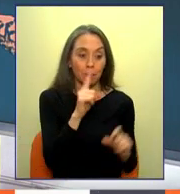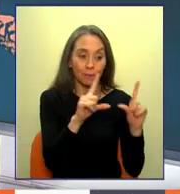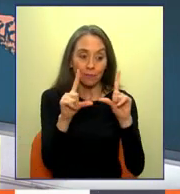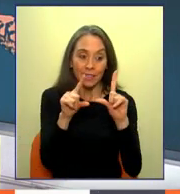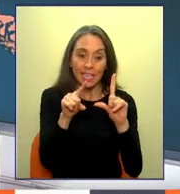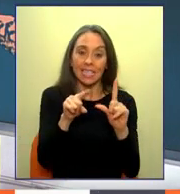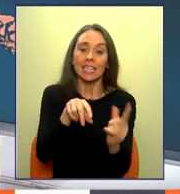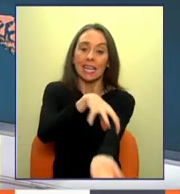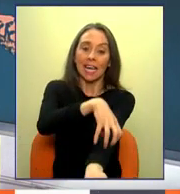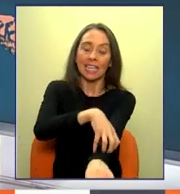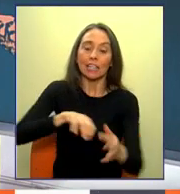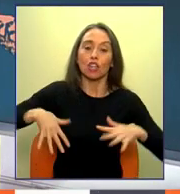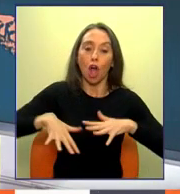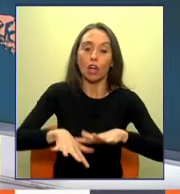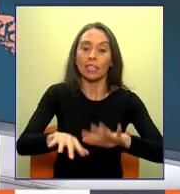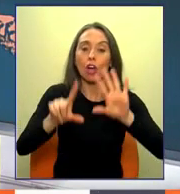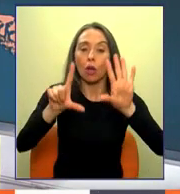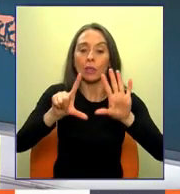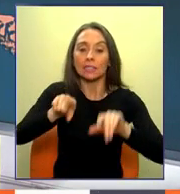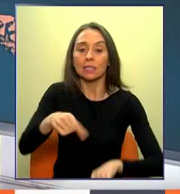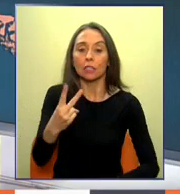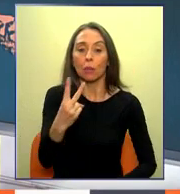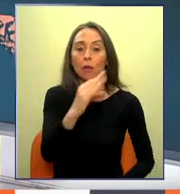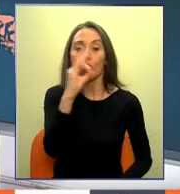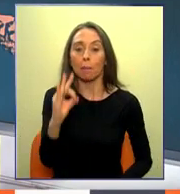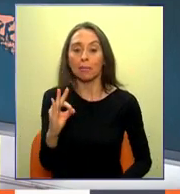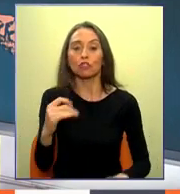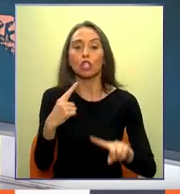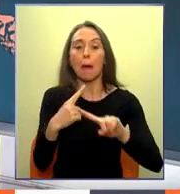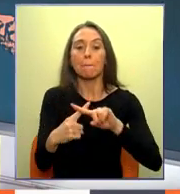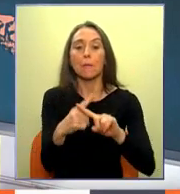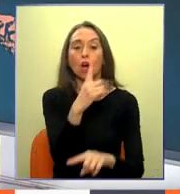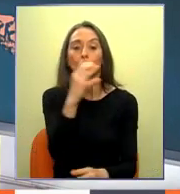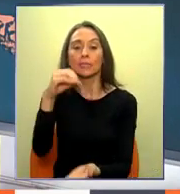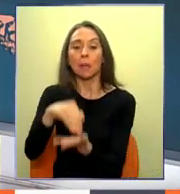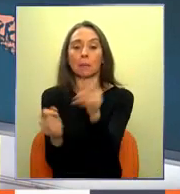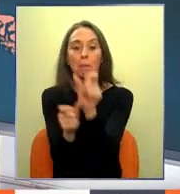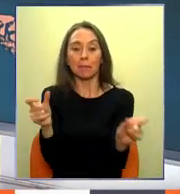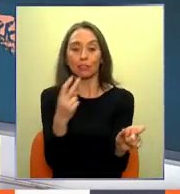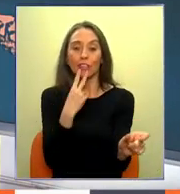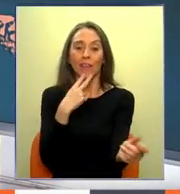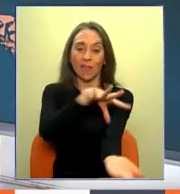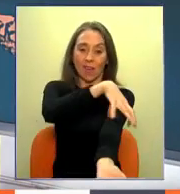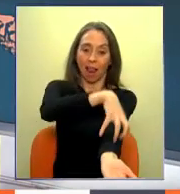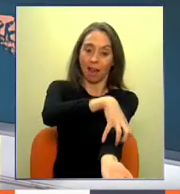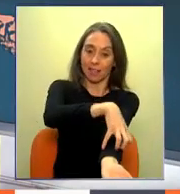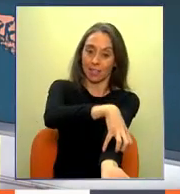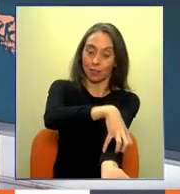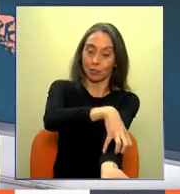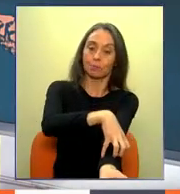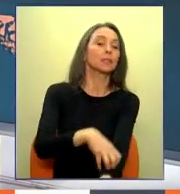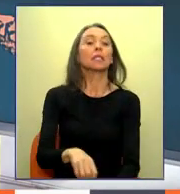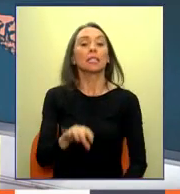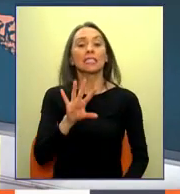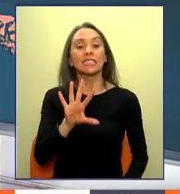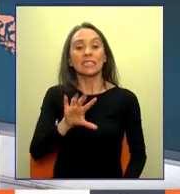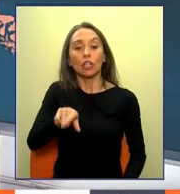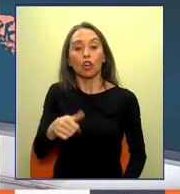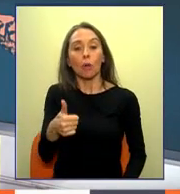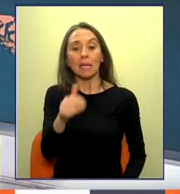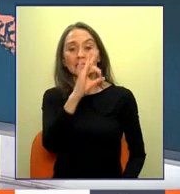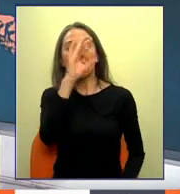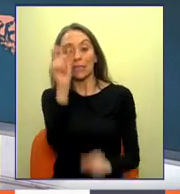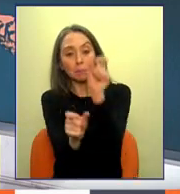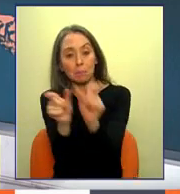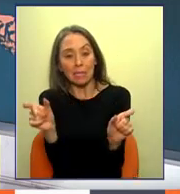de Los Ríos, es de 17,2 personas por cada 100.000 habitantes. Y de solo 5,6 en el